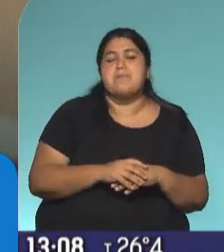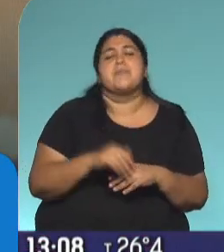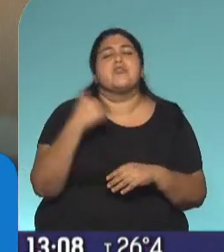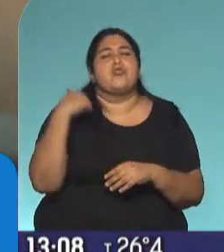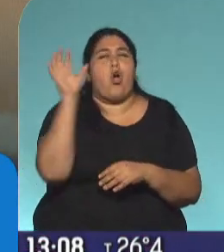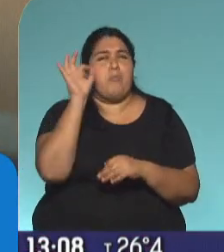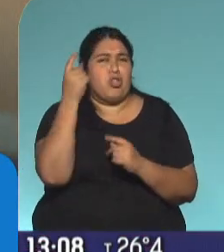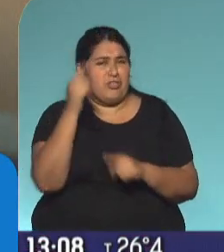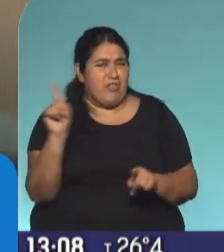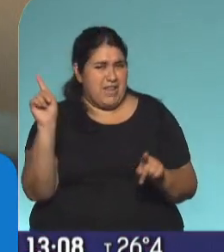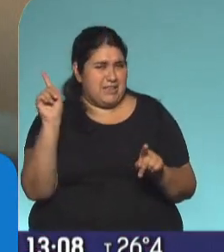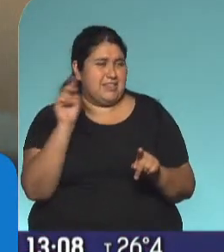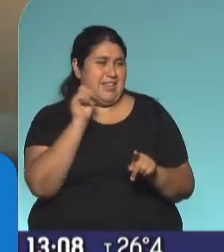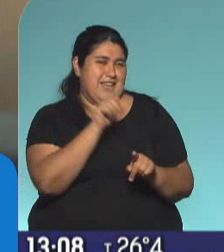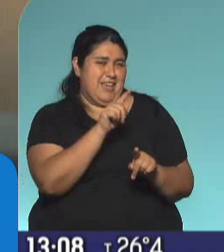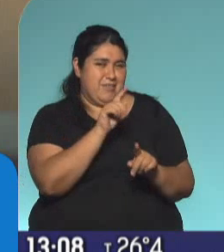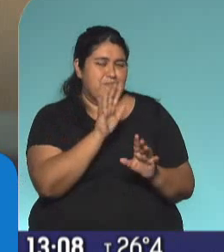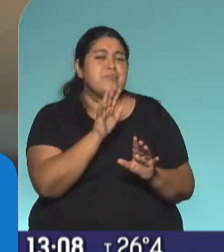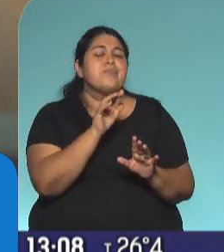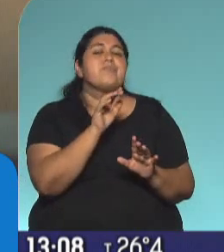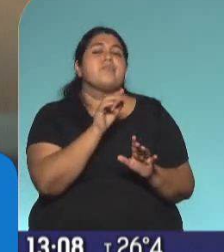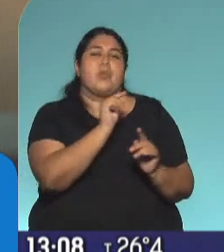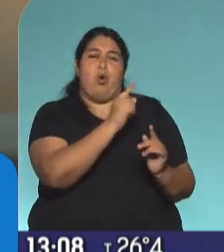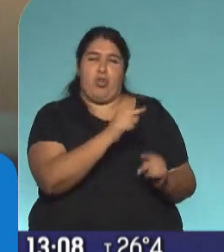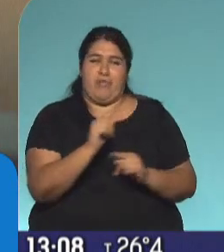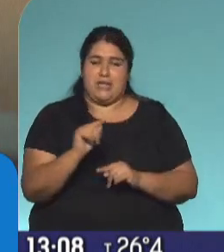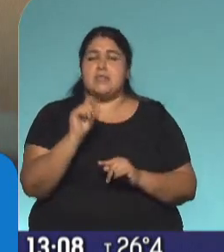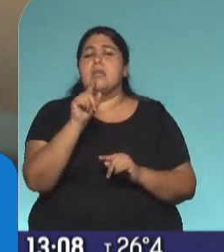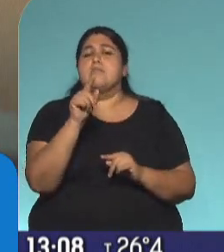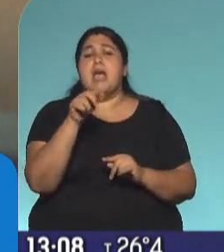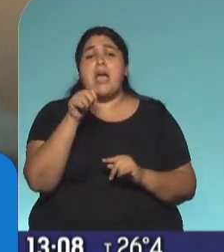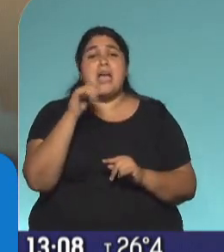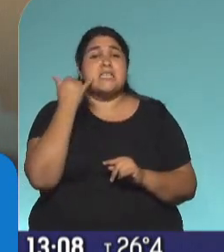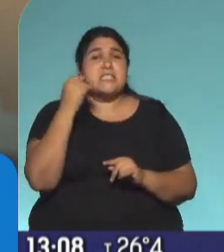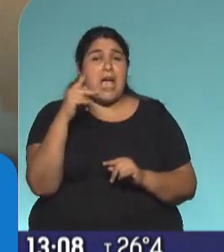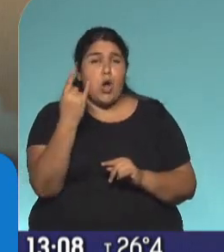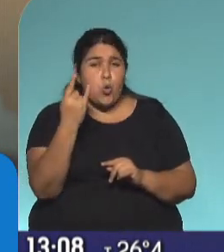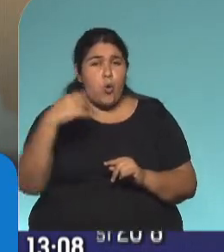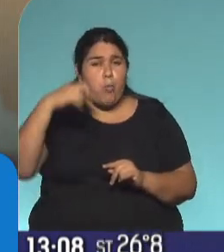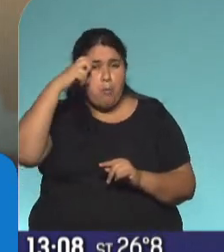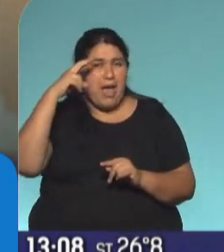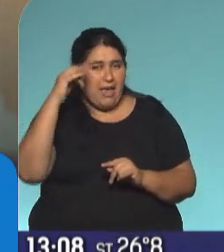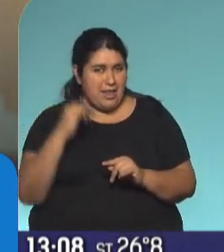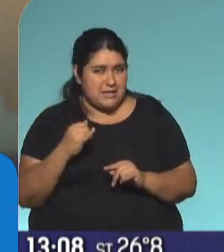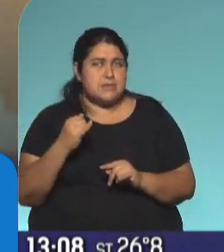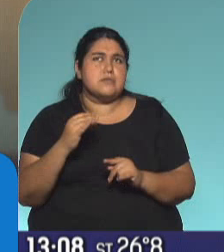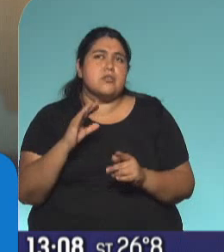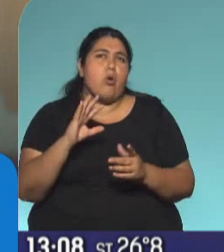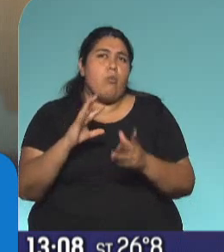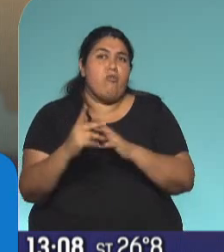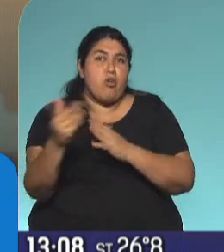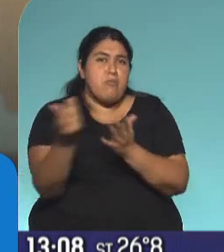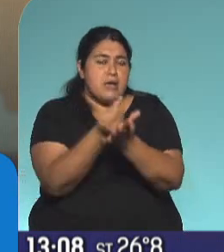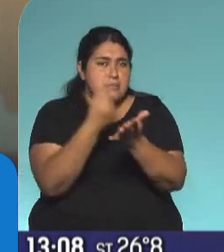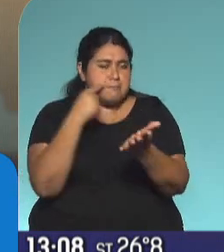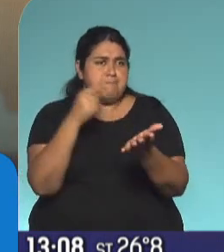ahí diferente con vos, pero con esto de que creo que Yacu Pérez sí podría ser una amenaza a Arauz en un